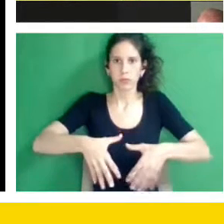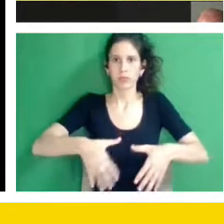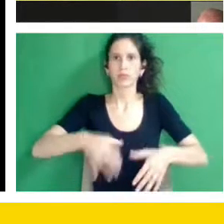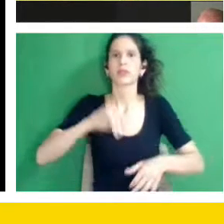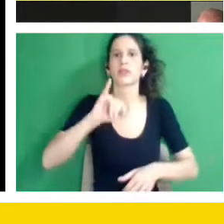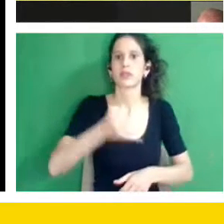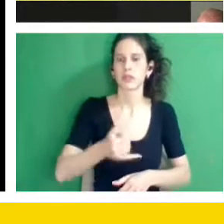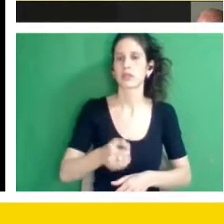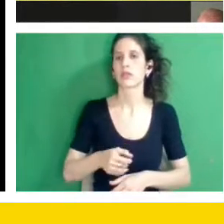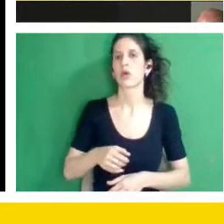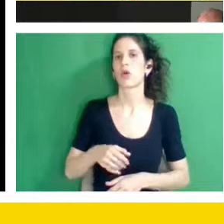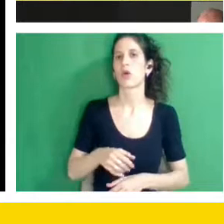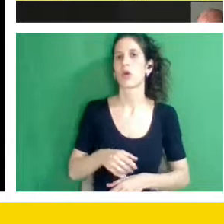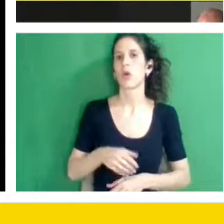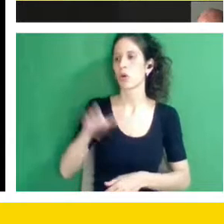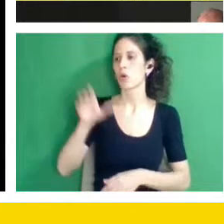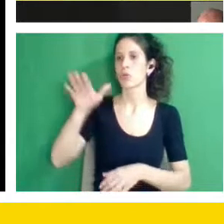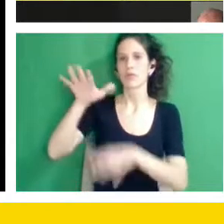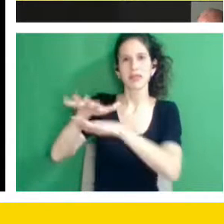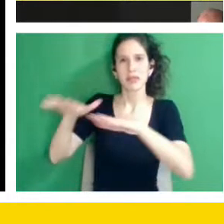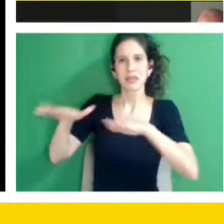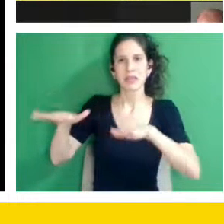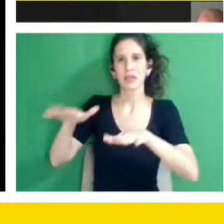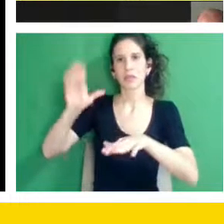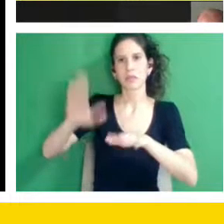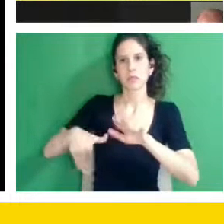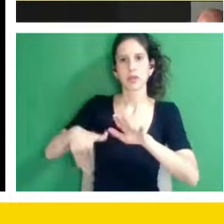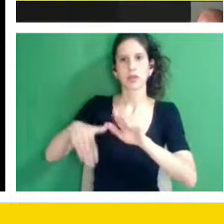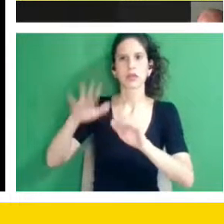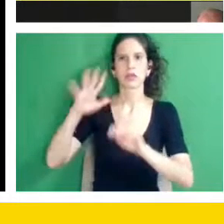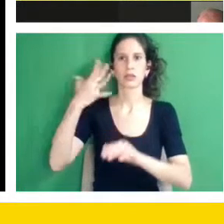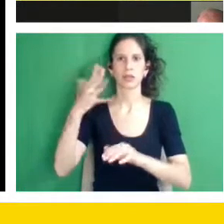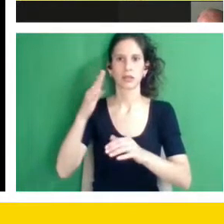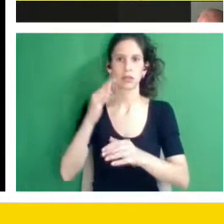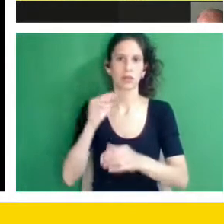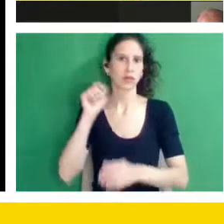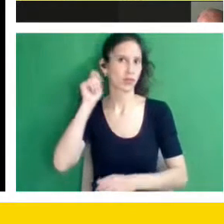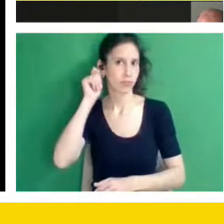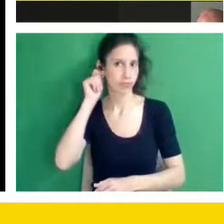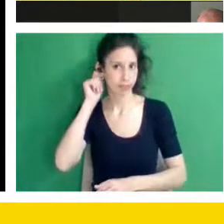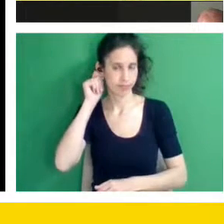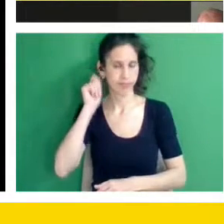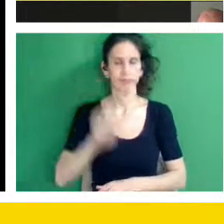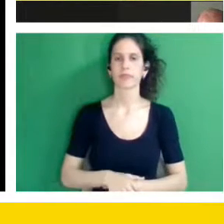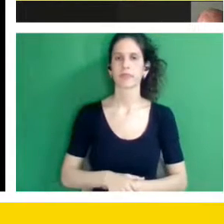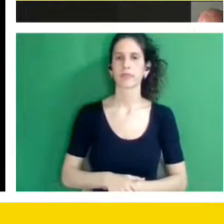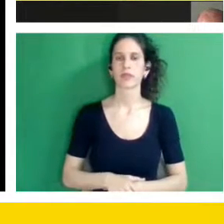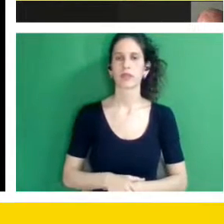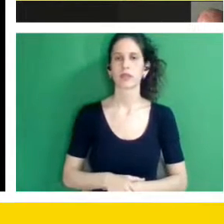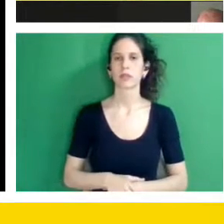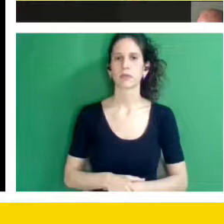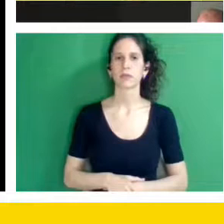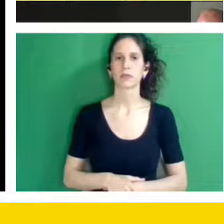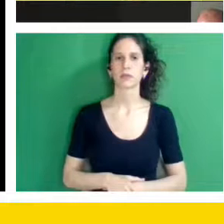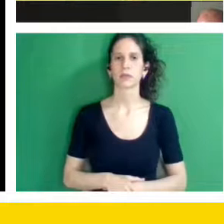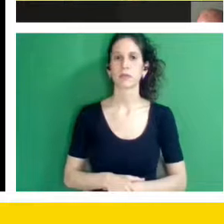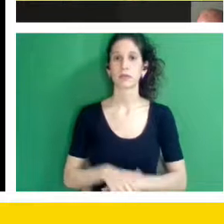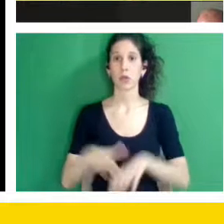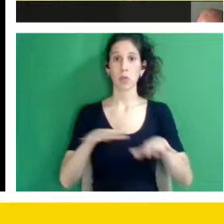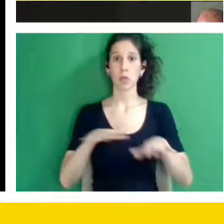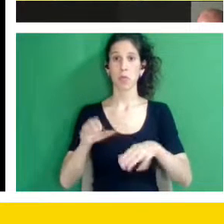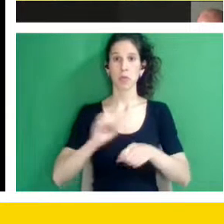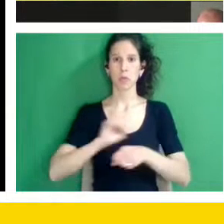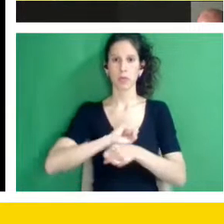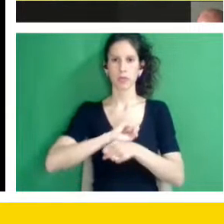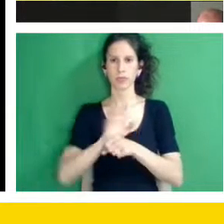otros. No tiene límite de edad. Este sistema fue ampliado en época de la pandemia para considerar a las personas